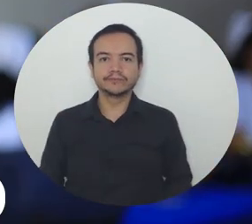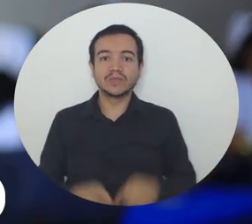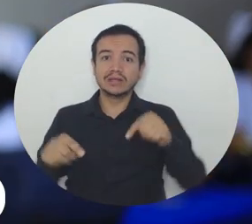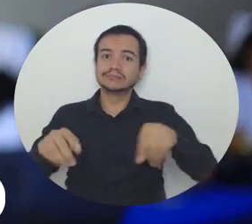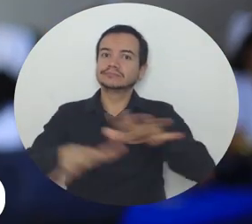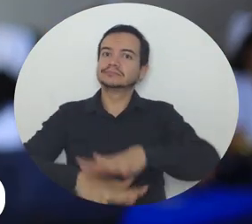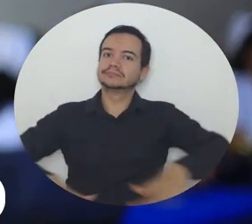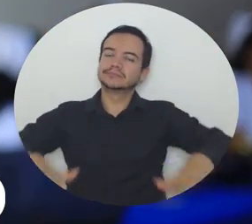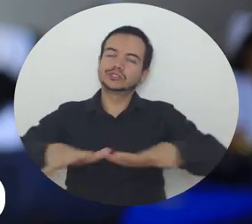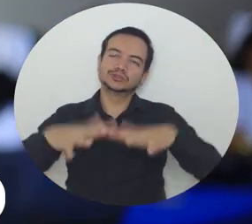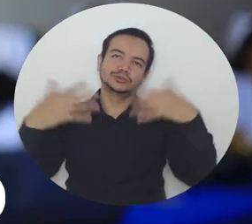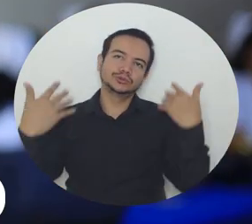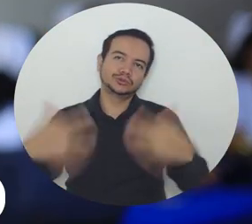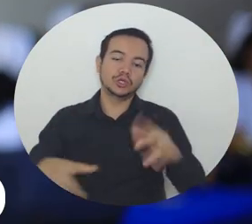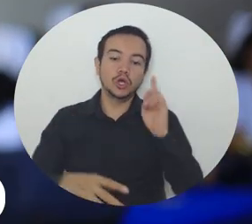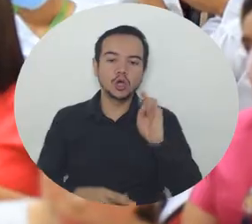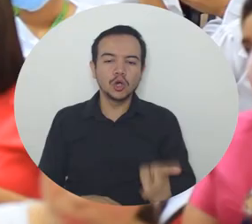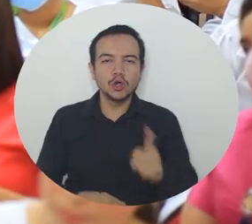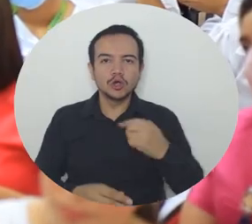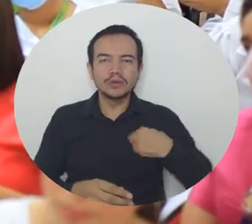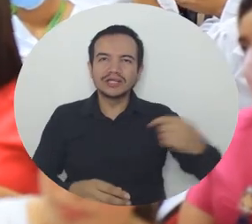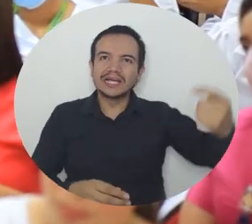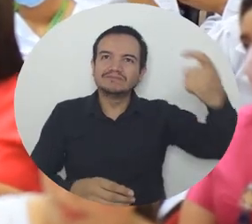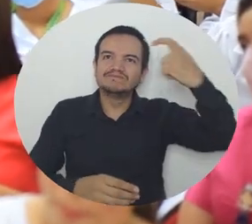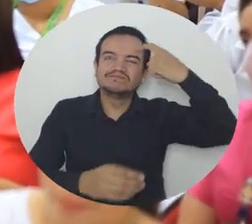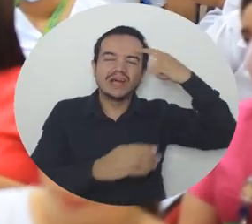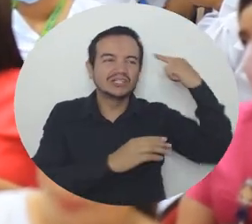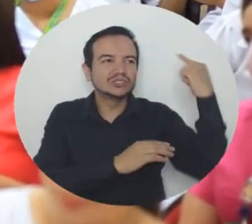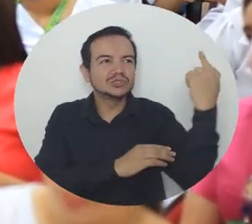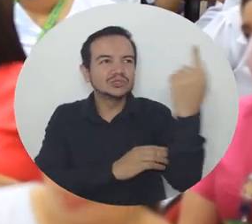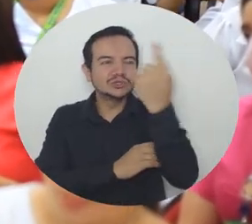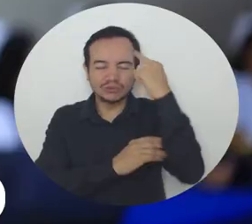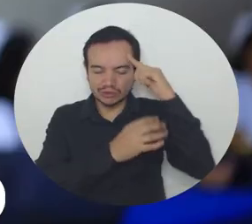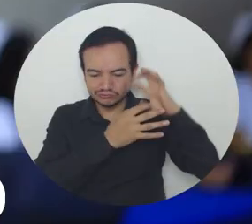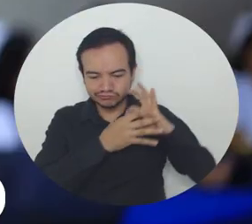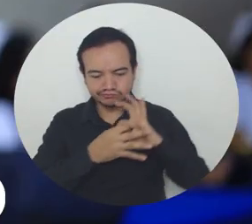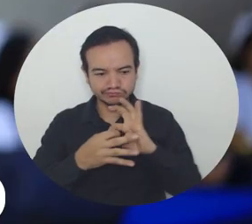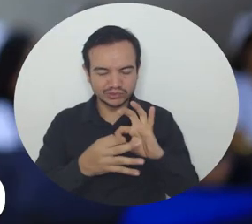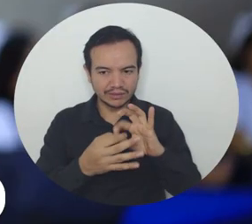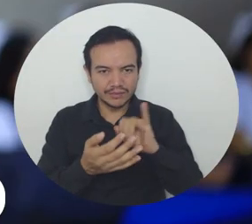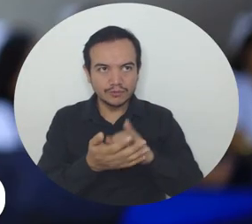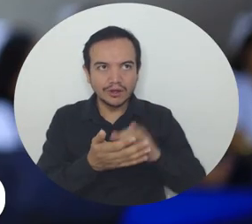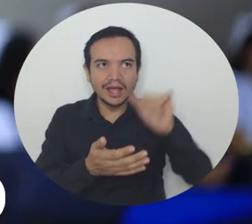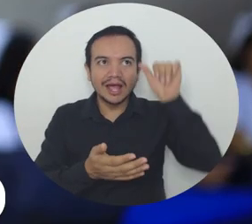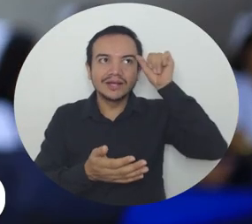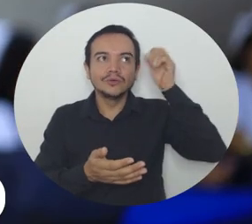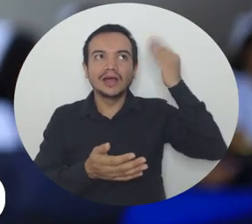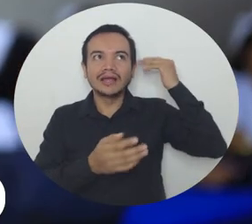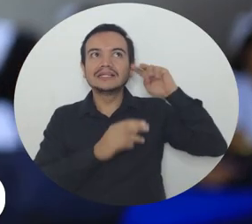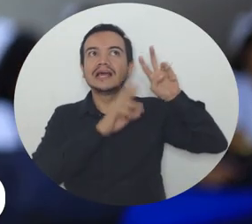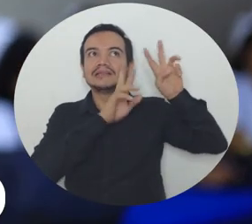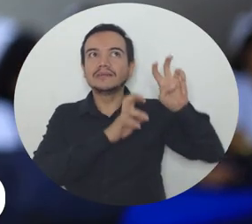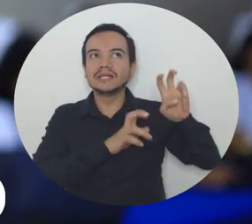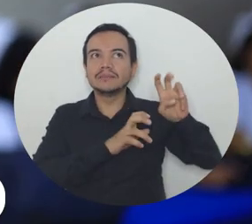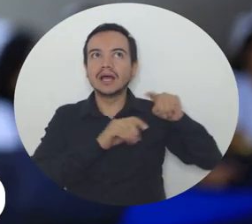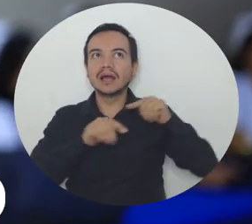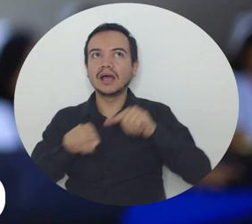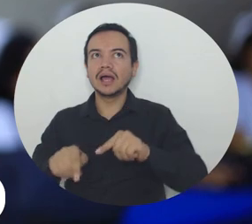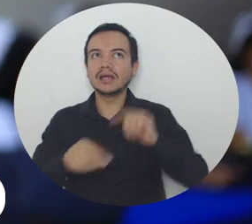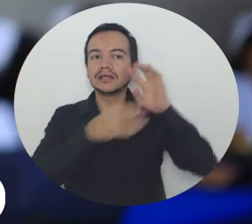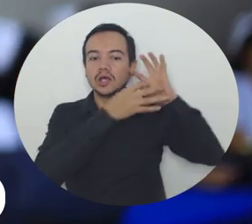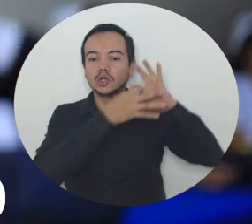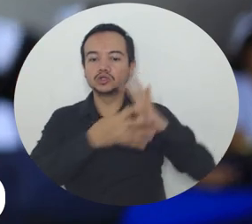momento que nos va a dar como un conocimiento global. Van correlacionando esos contenidos con